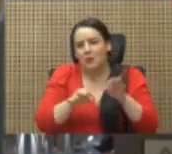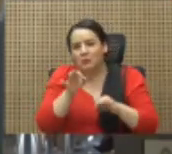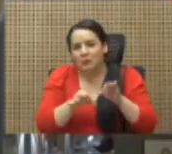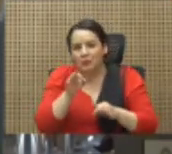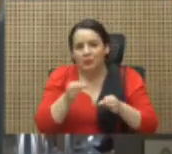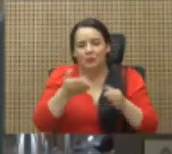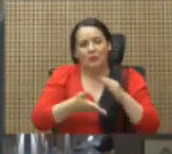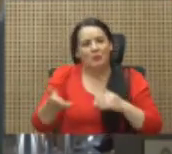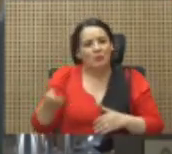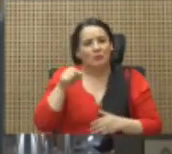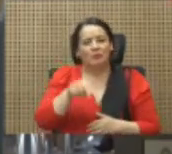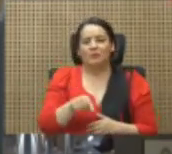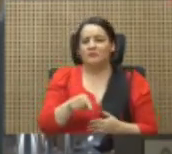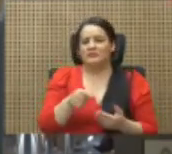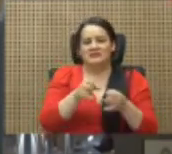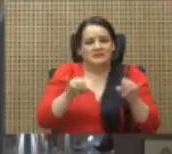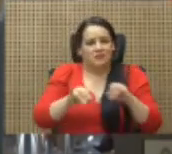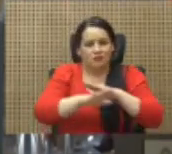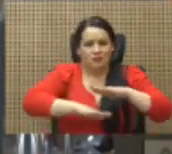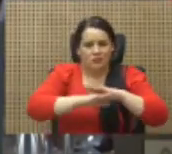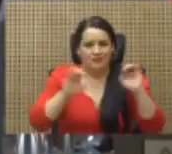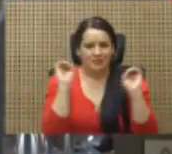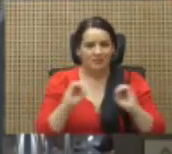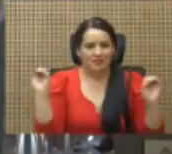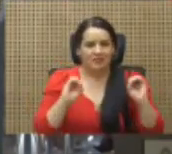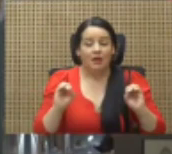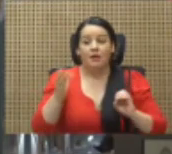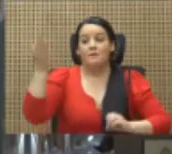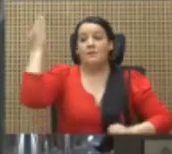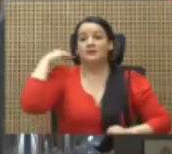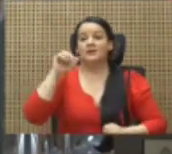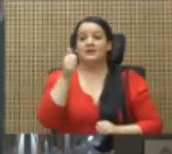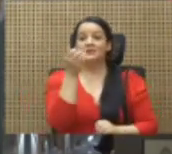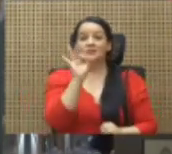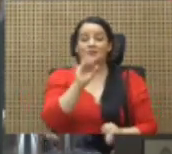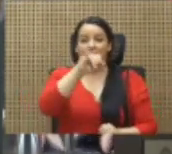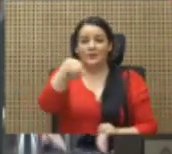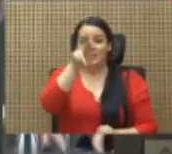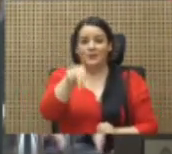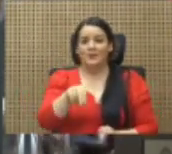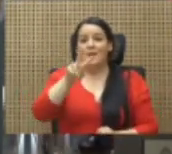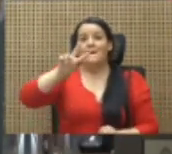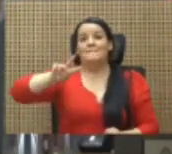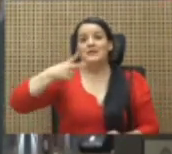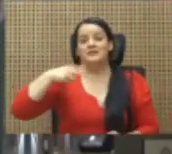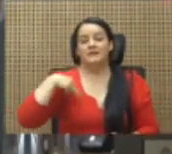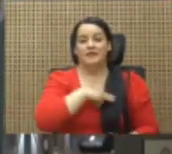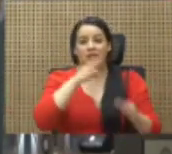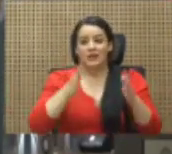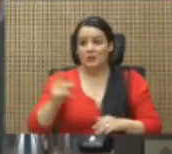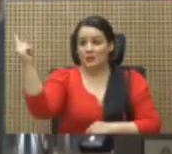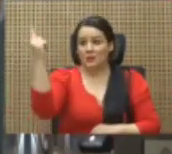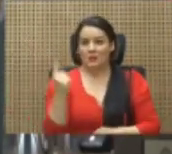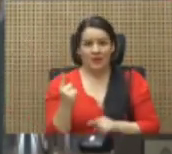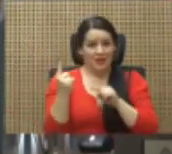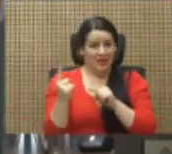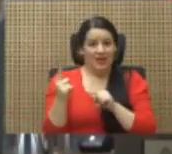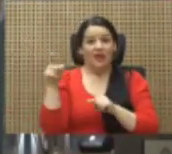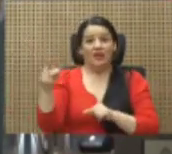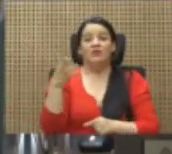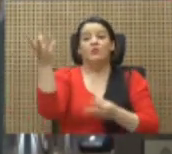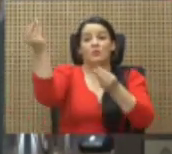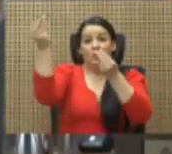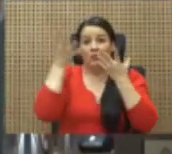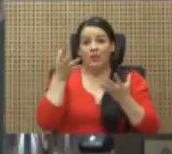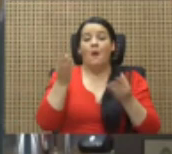sin fundamento, como cuando el pasado 19 de junio estuvo su viceministro para decirnos que más dinero para